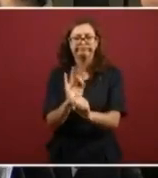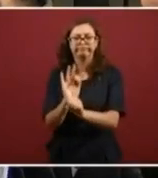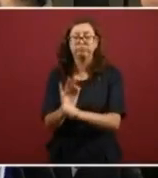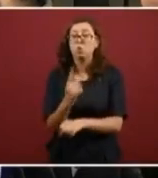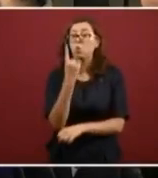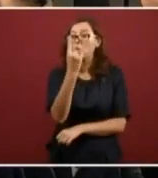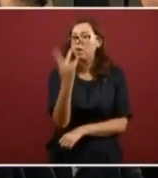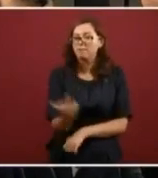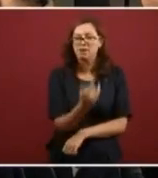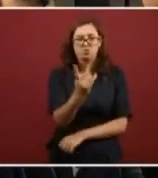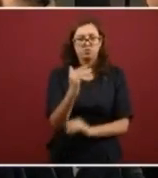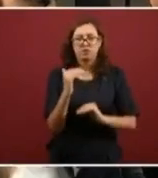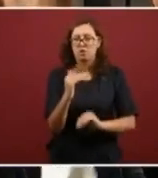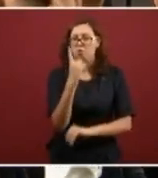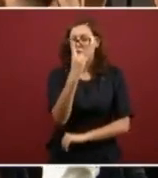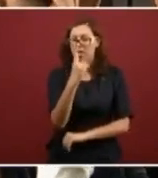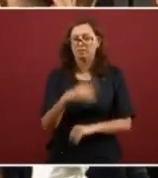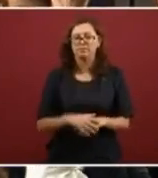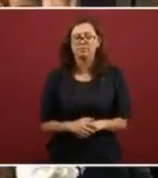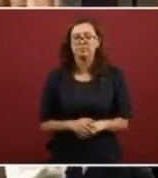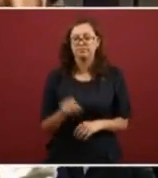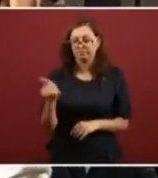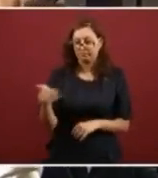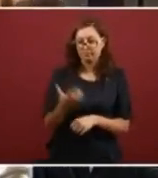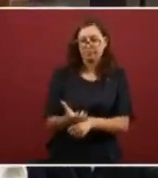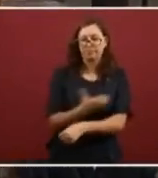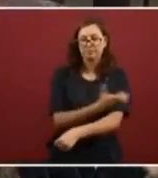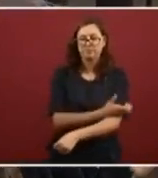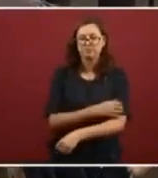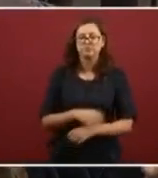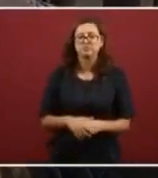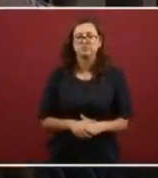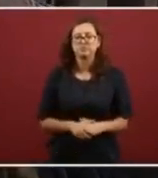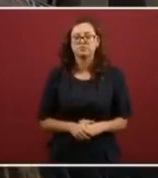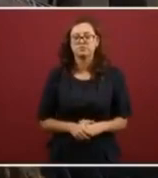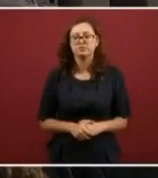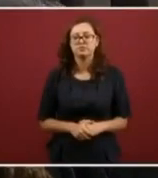Una más, la compañera.